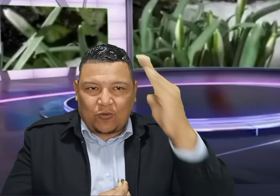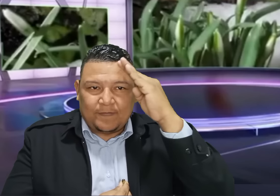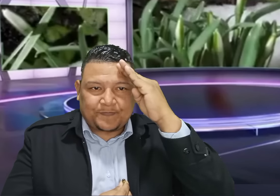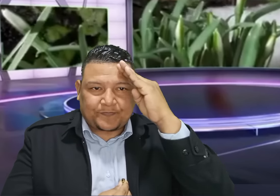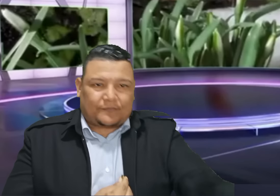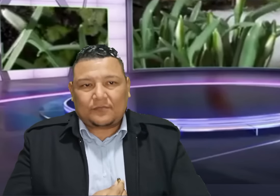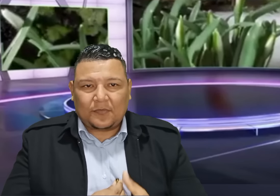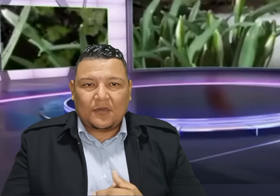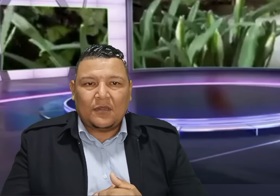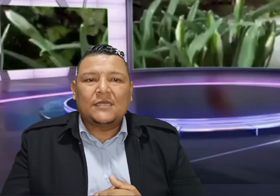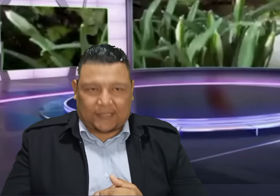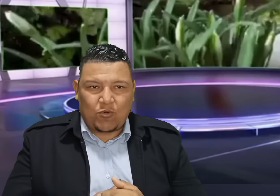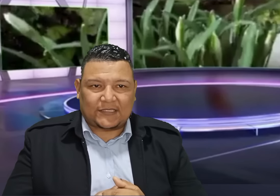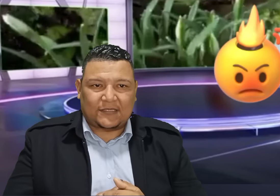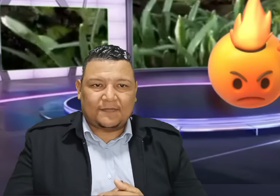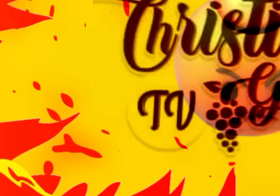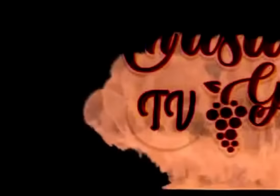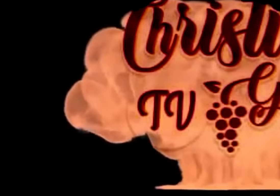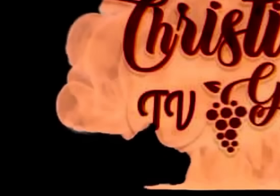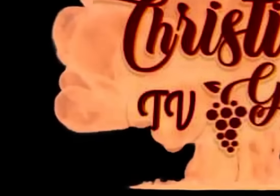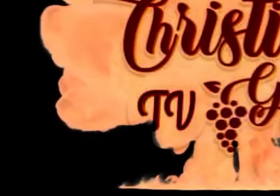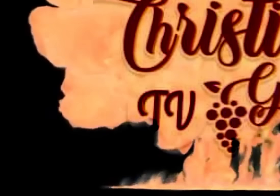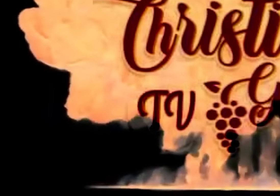para el éxito se fue así